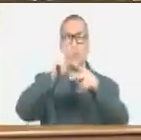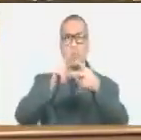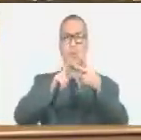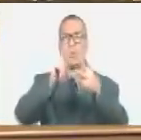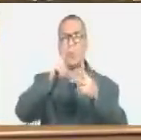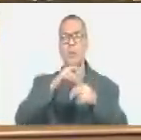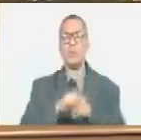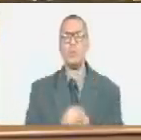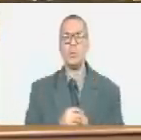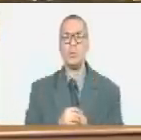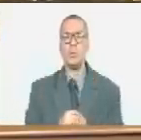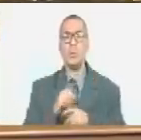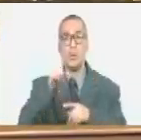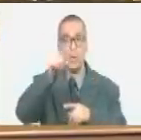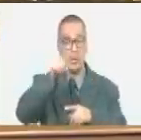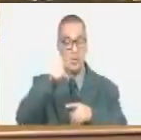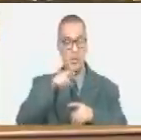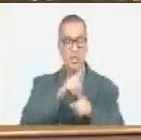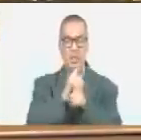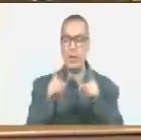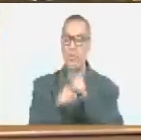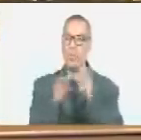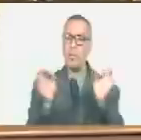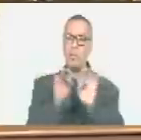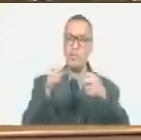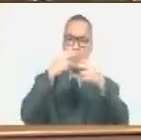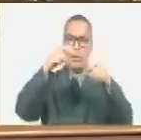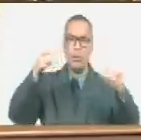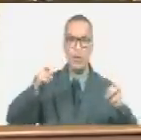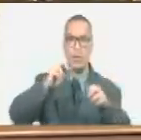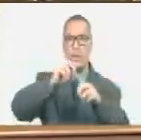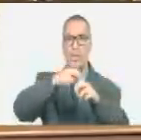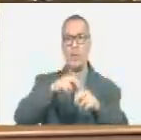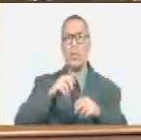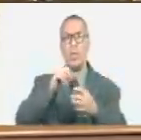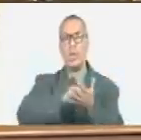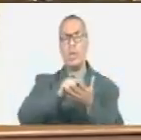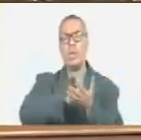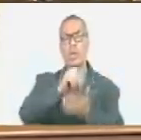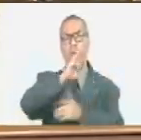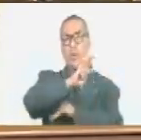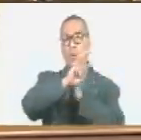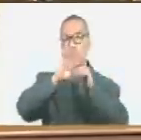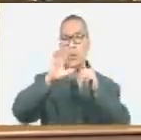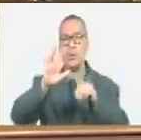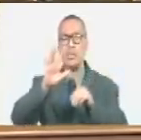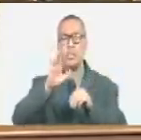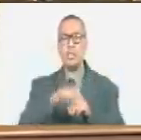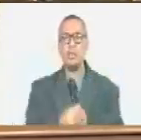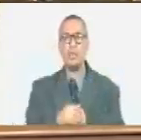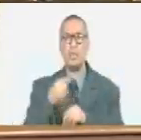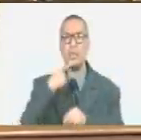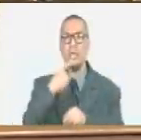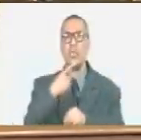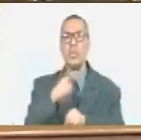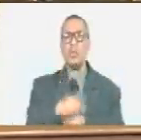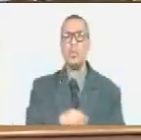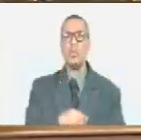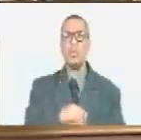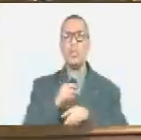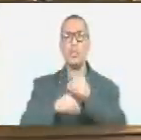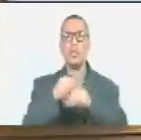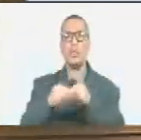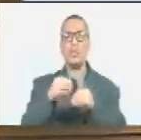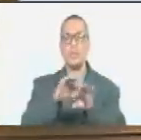92. Se sugiere aprobar sin modificación la denominación del epígrafe del artículo 45, quedando redactado de la